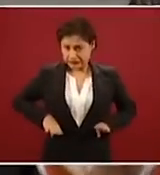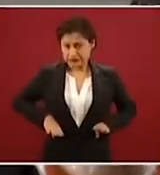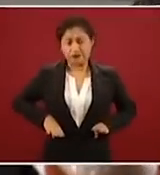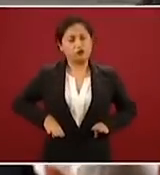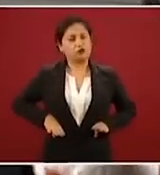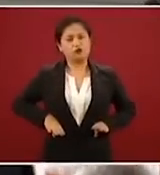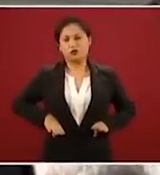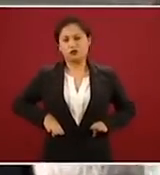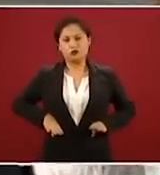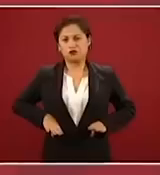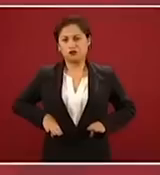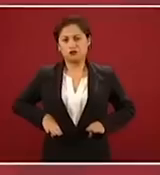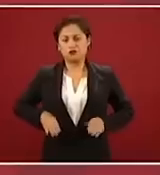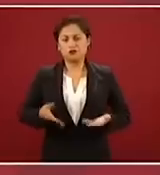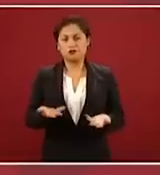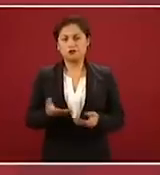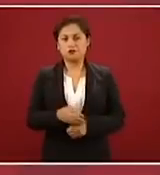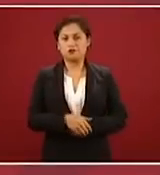que necesite